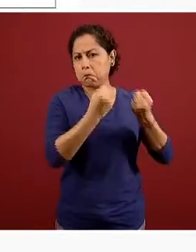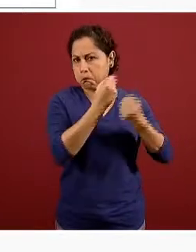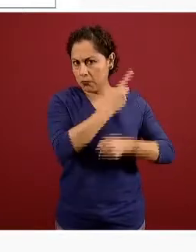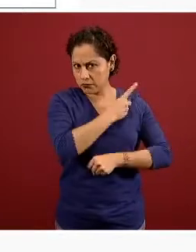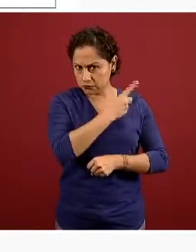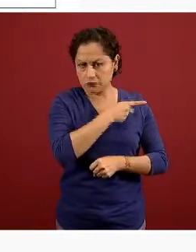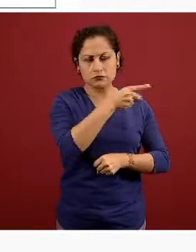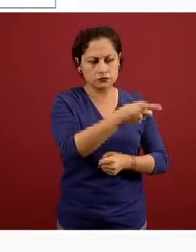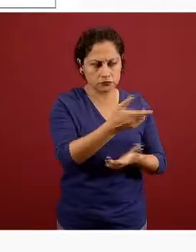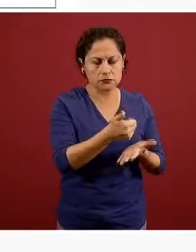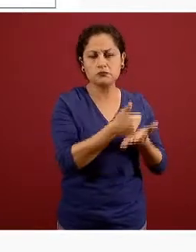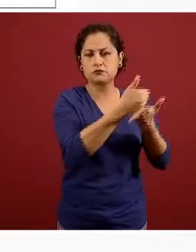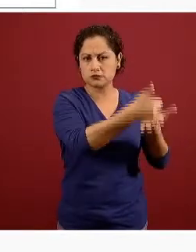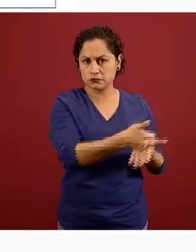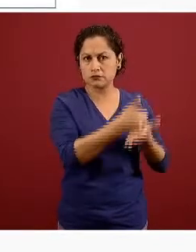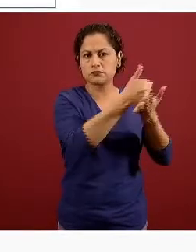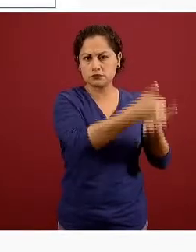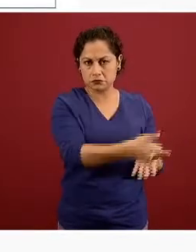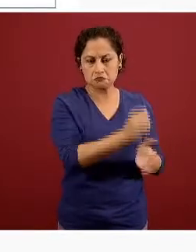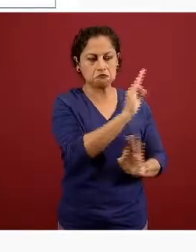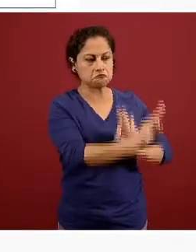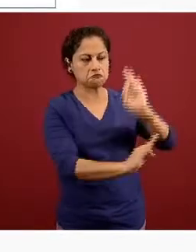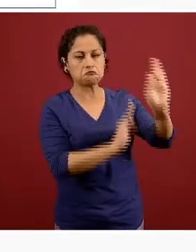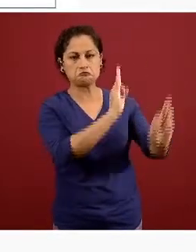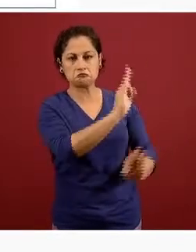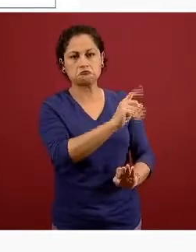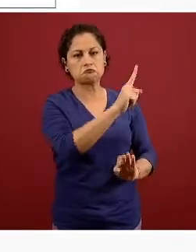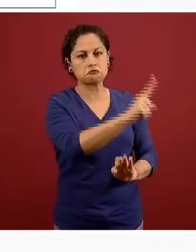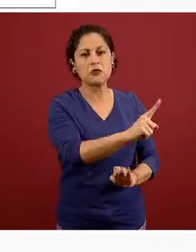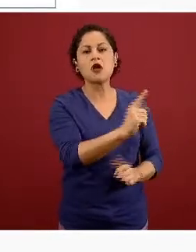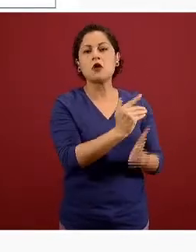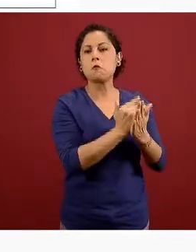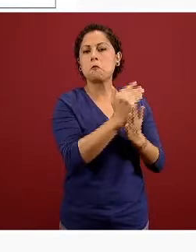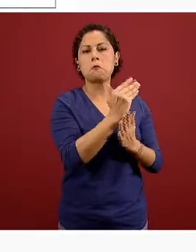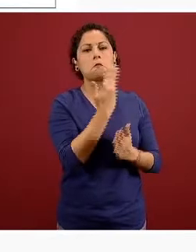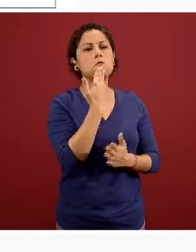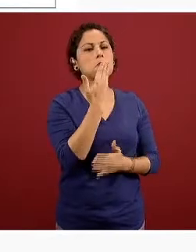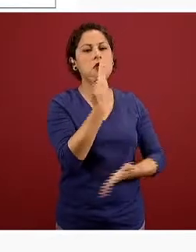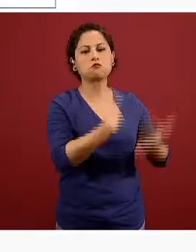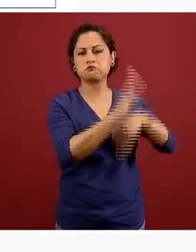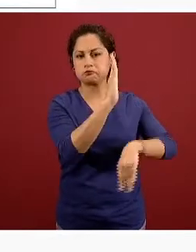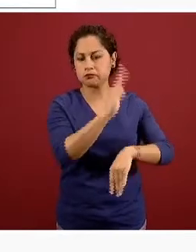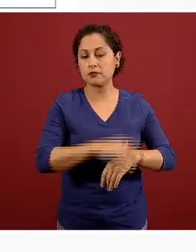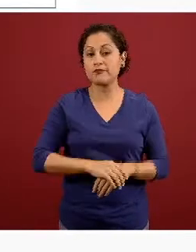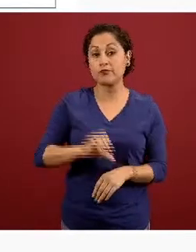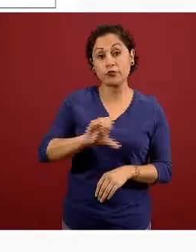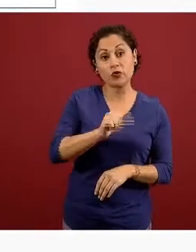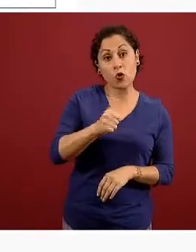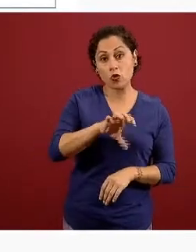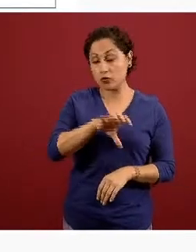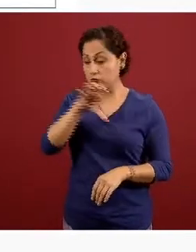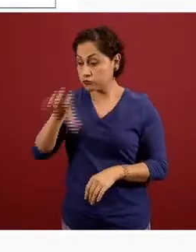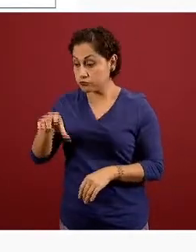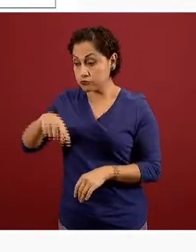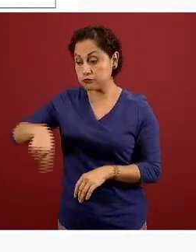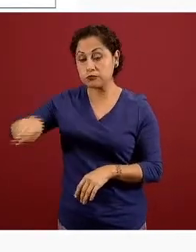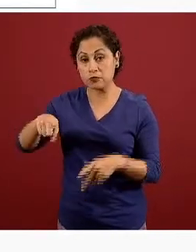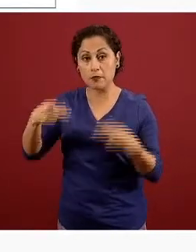generalmente también tienen un mejor pronóstico. En la otra parte, que también